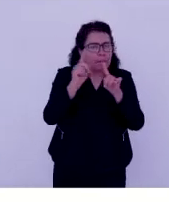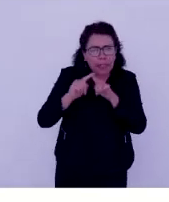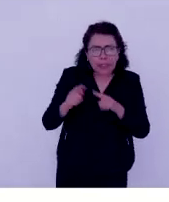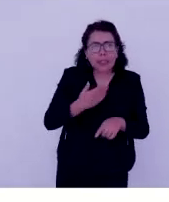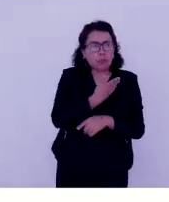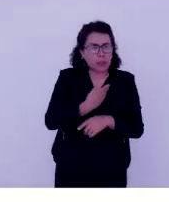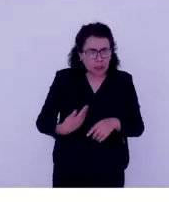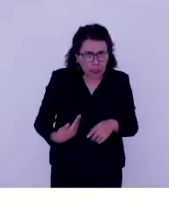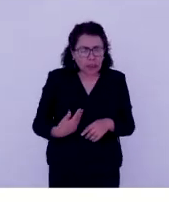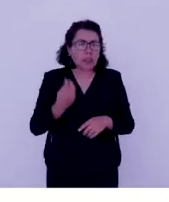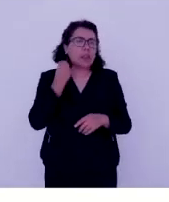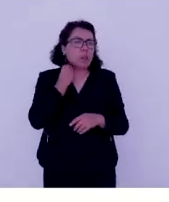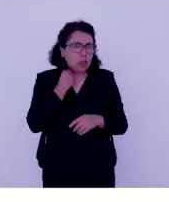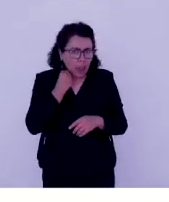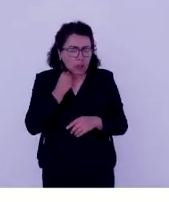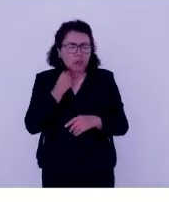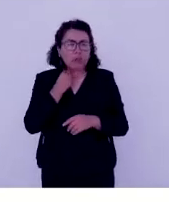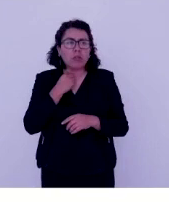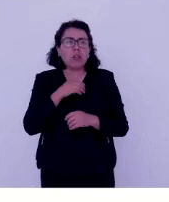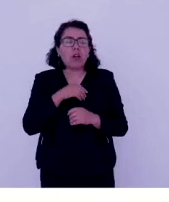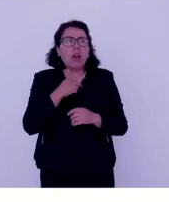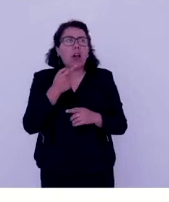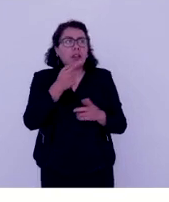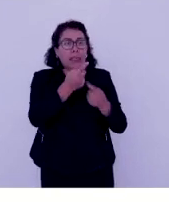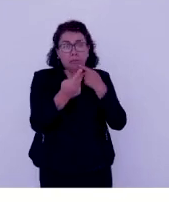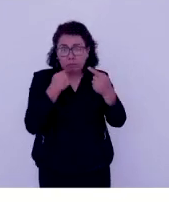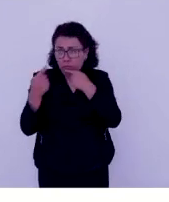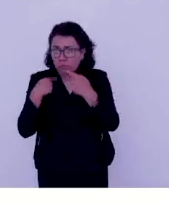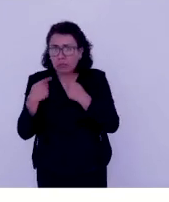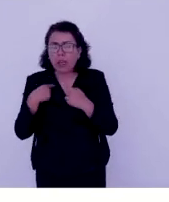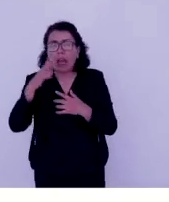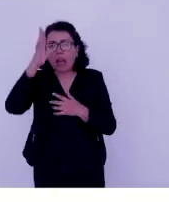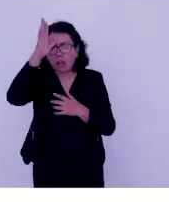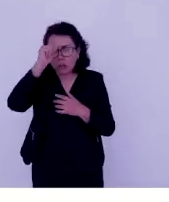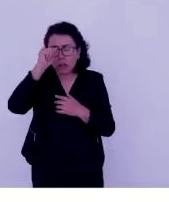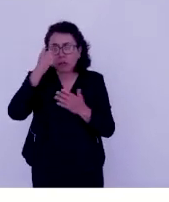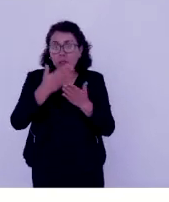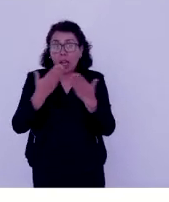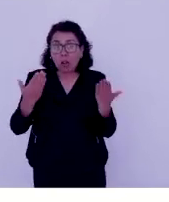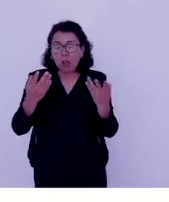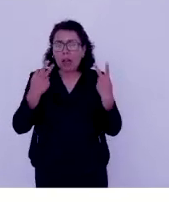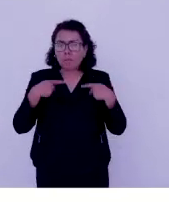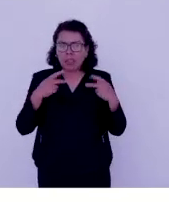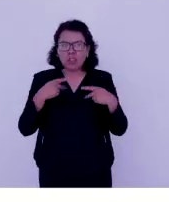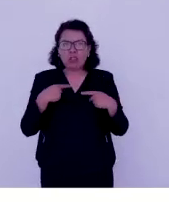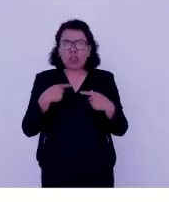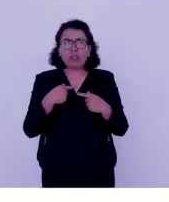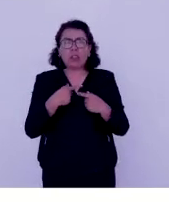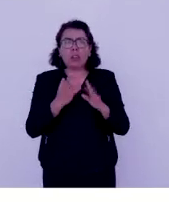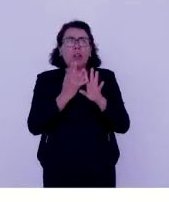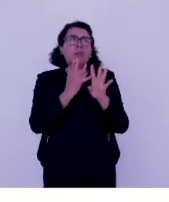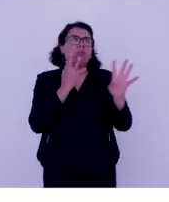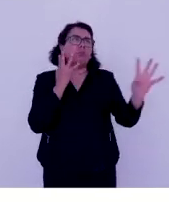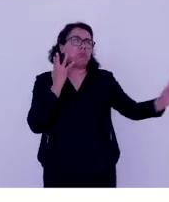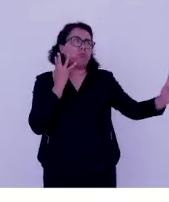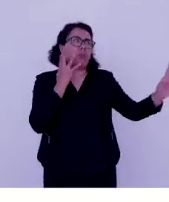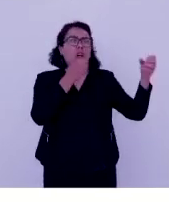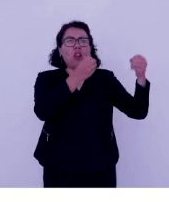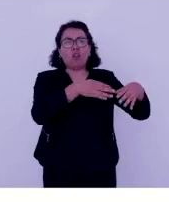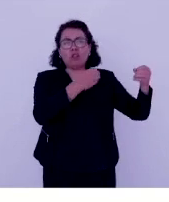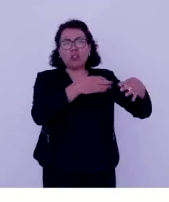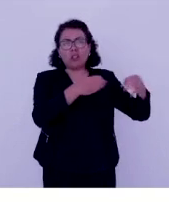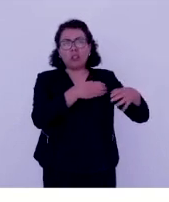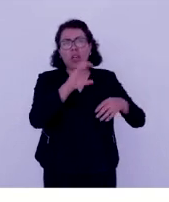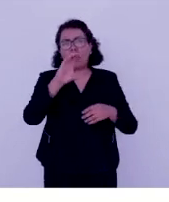colegios de abogados hemos logrado que menos personas tengan que ir a realizar sus depósitos De retiros a la oficina de